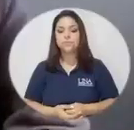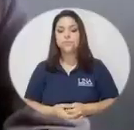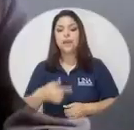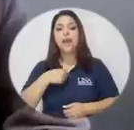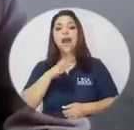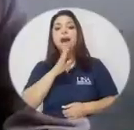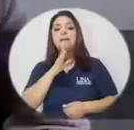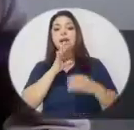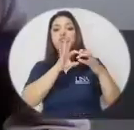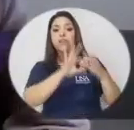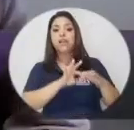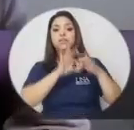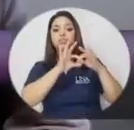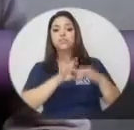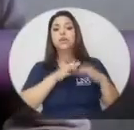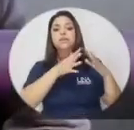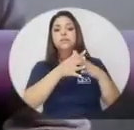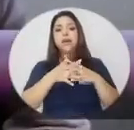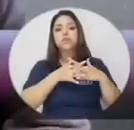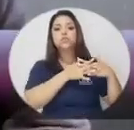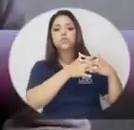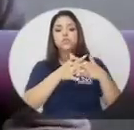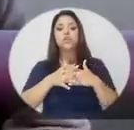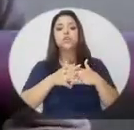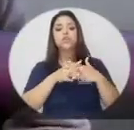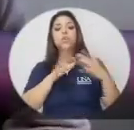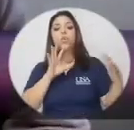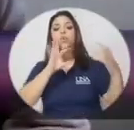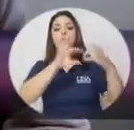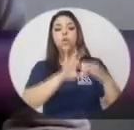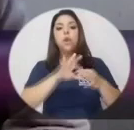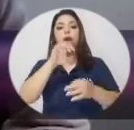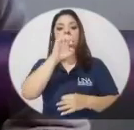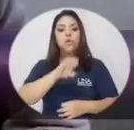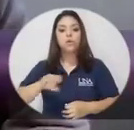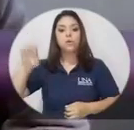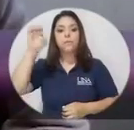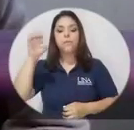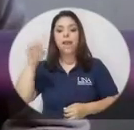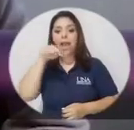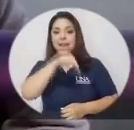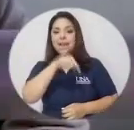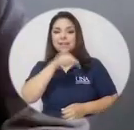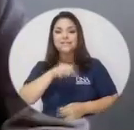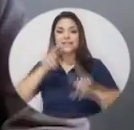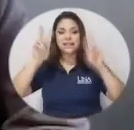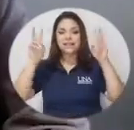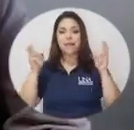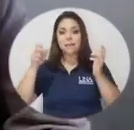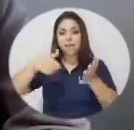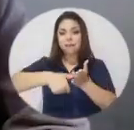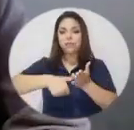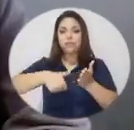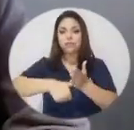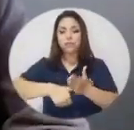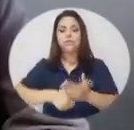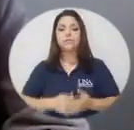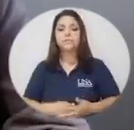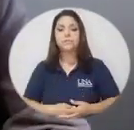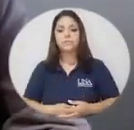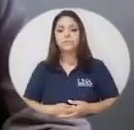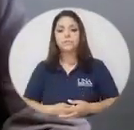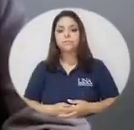Respecto a la relación entre los Estados Unidos y la Unión Europea, en este